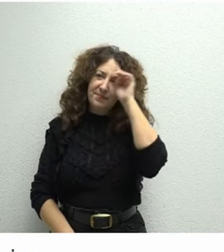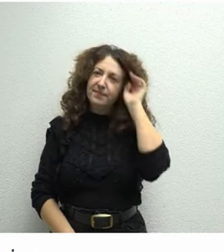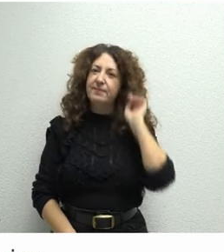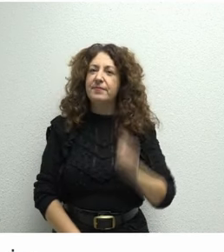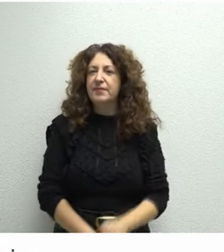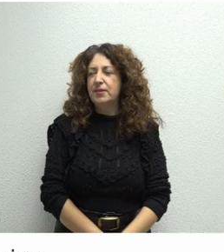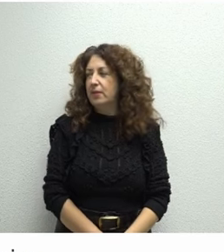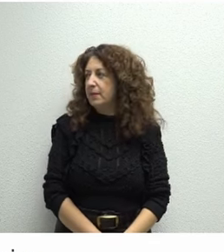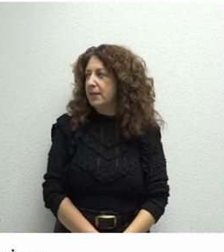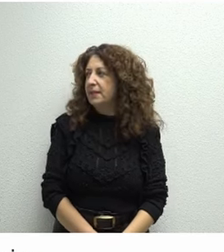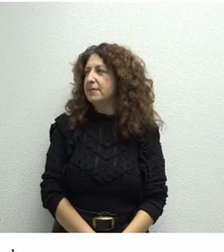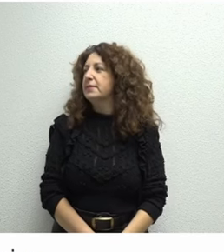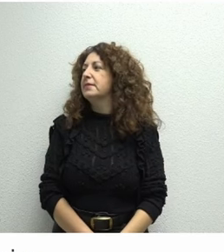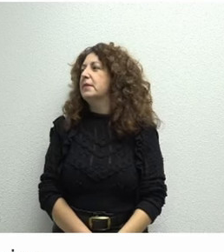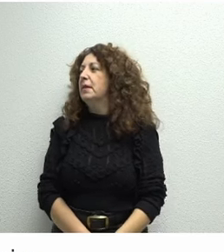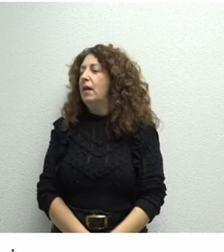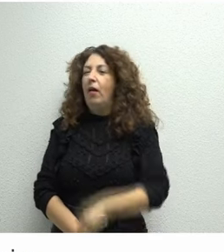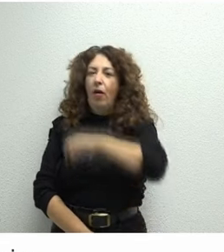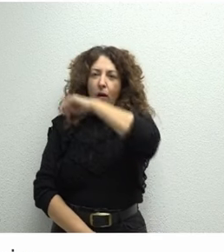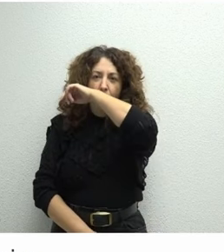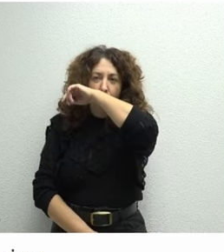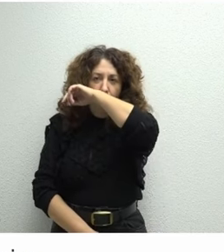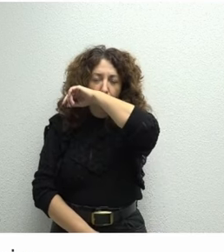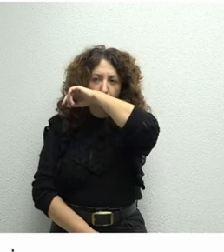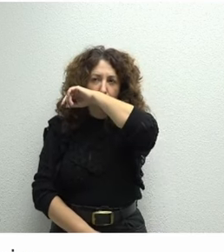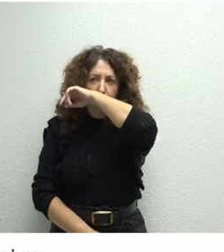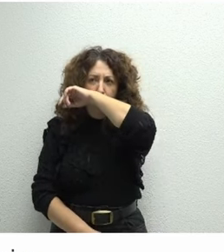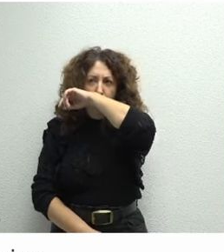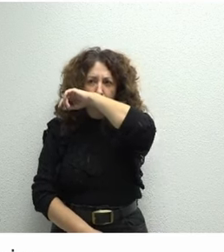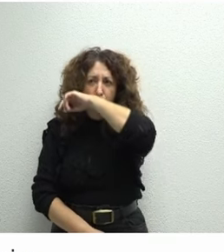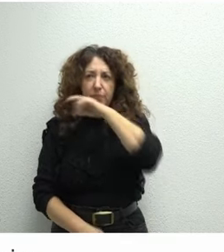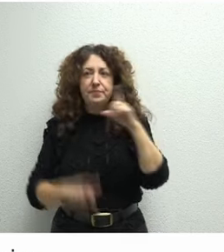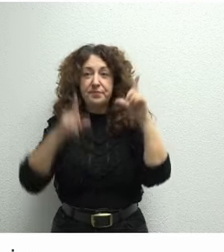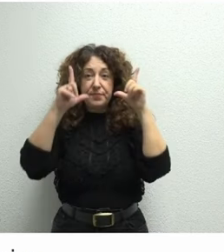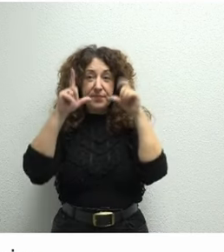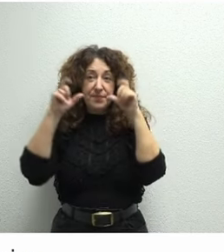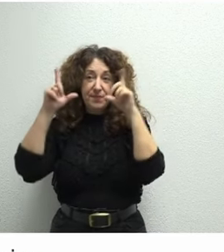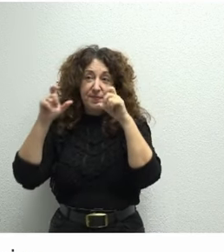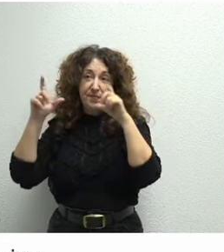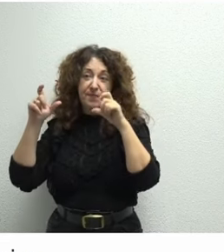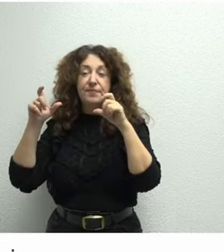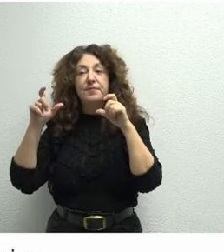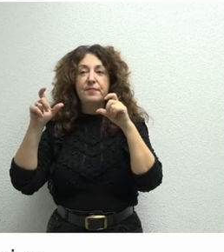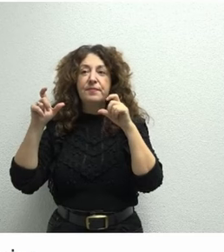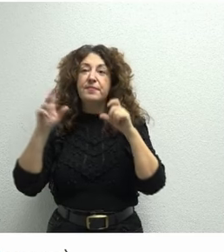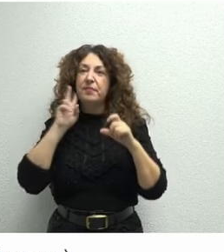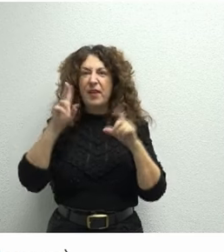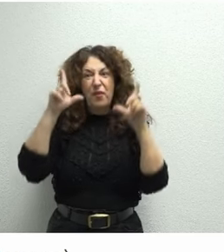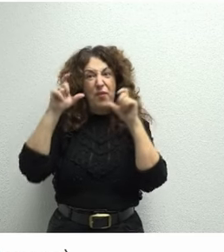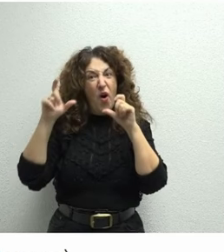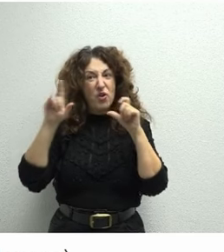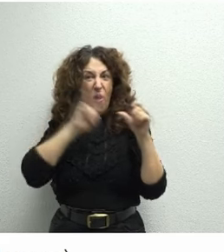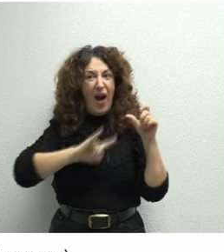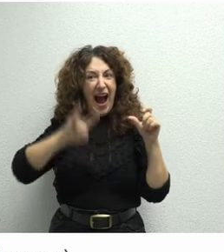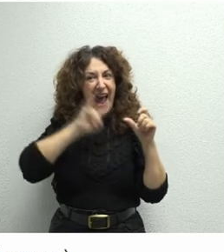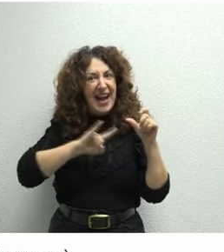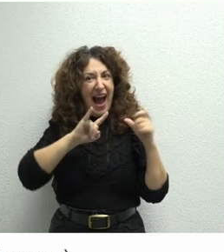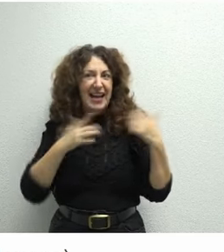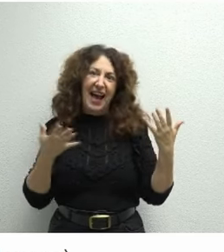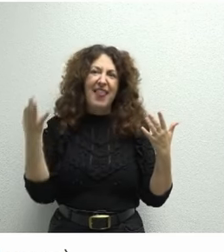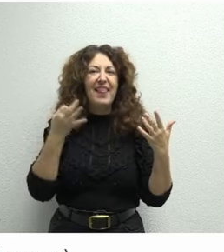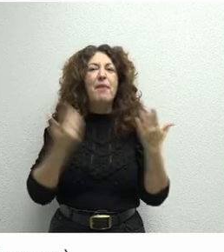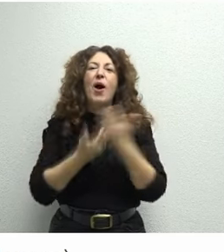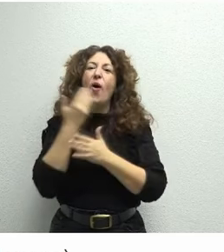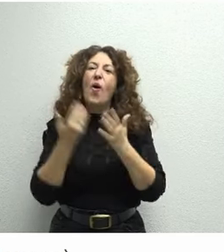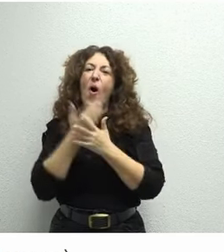gracias bueno esas fotos para acabar de playa nos han puesto los dientes largos un poco eh Te diré Félix hay que que ir pensando en una jornada allí